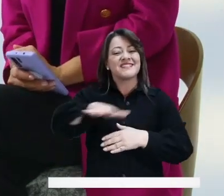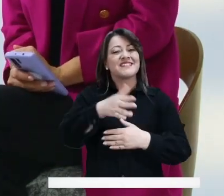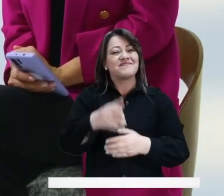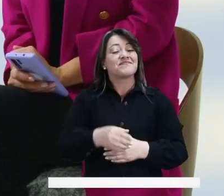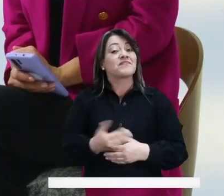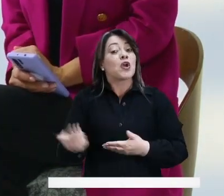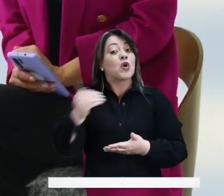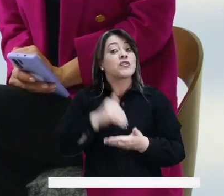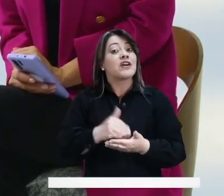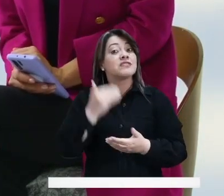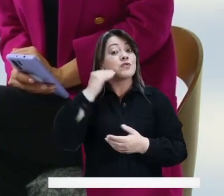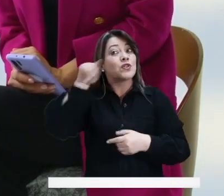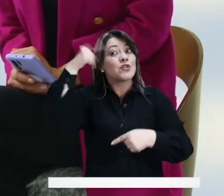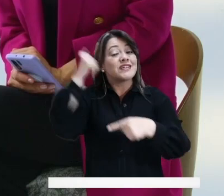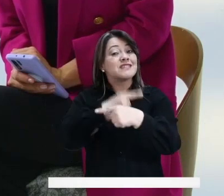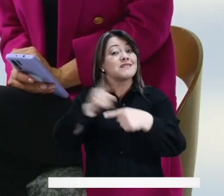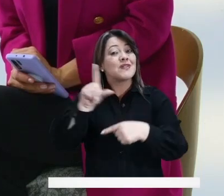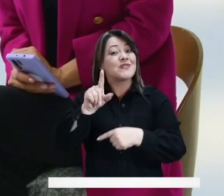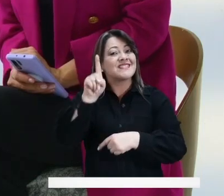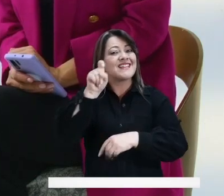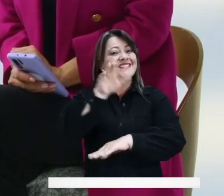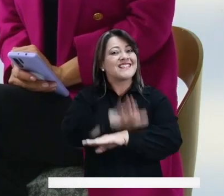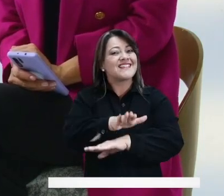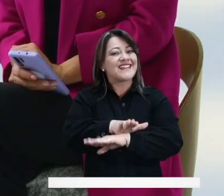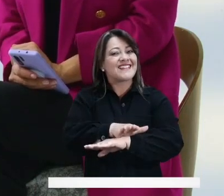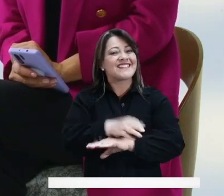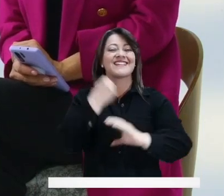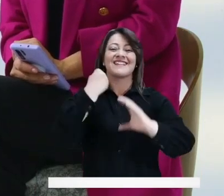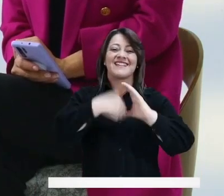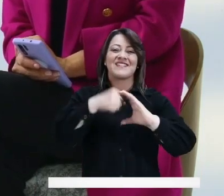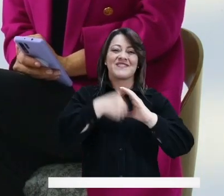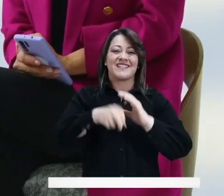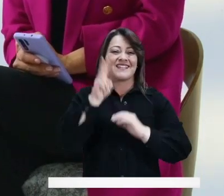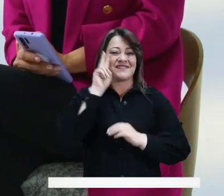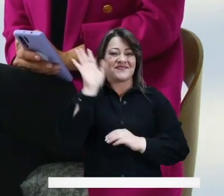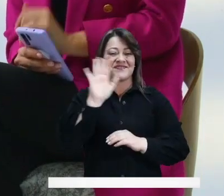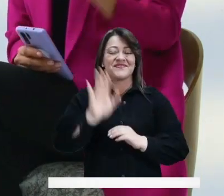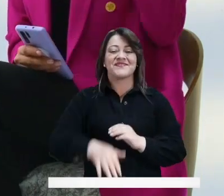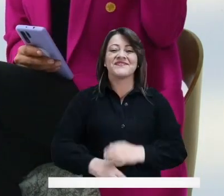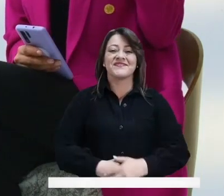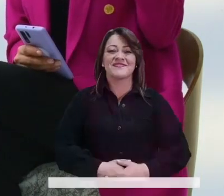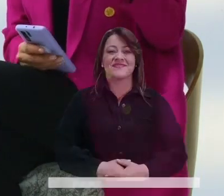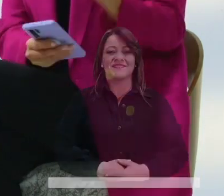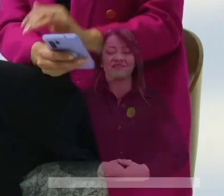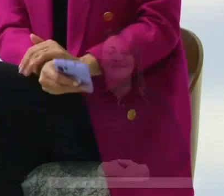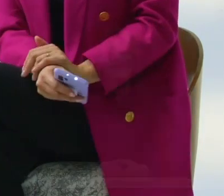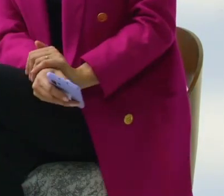bogotanas. Nos volvemos a encontrar el próximo lunes a las 6 de la tarde aquí por Canal Capital. Hasta entonces.